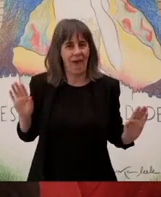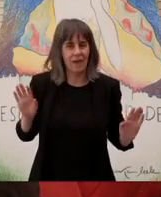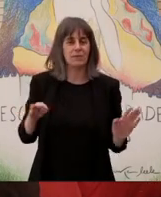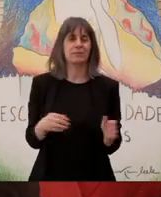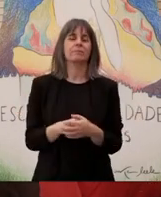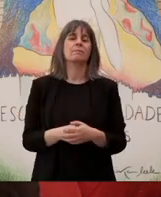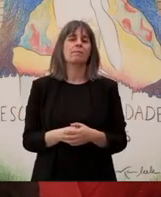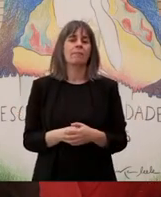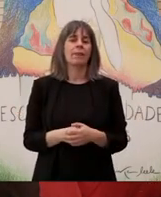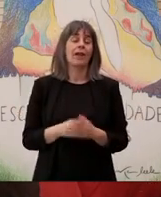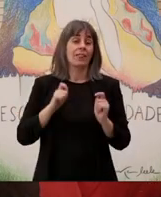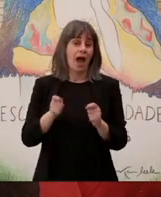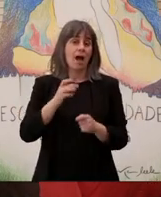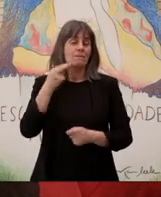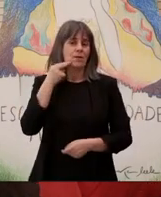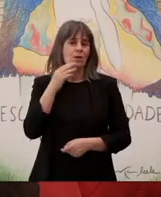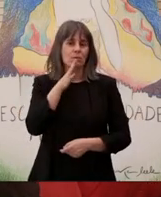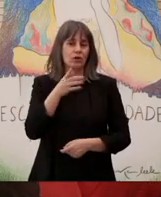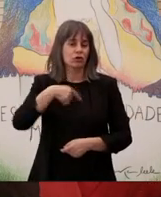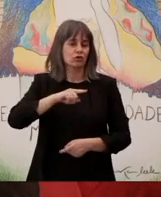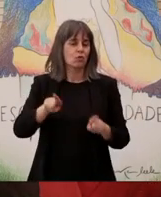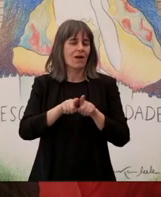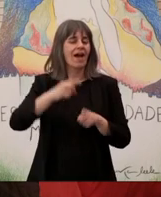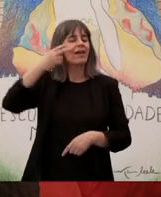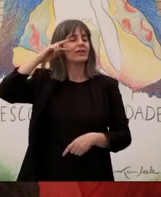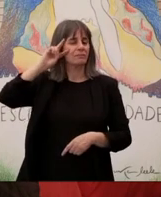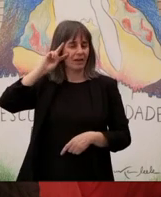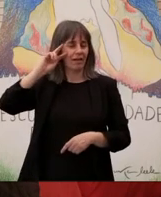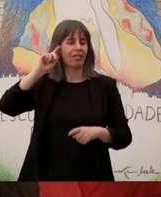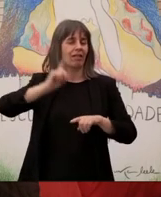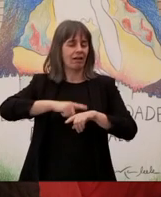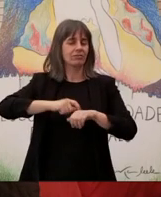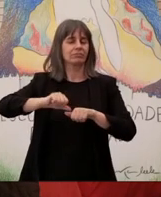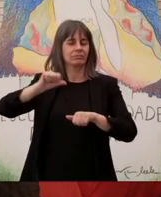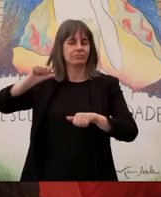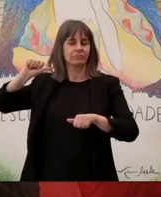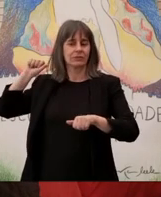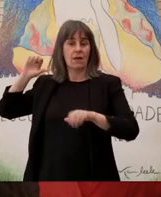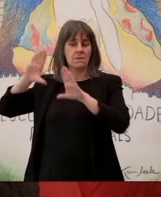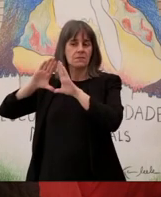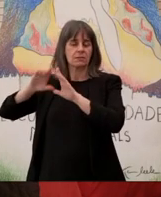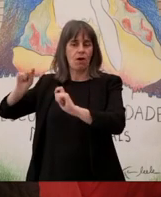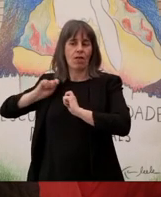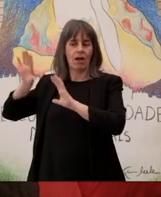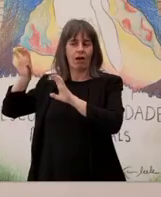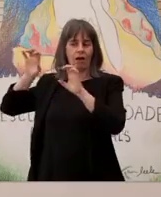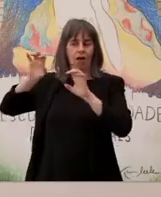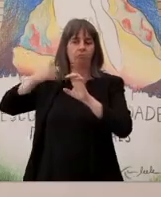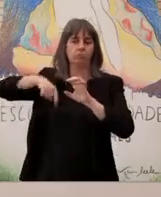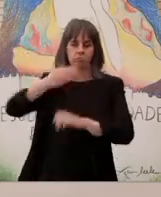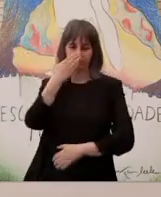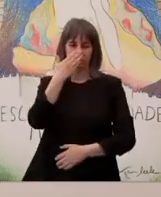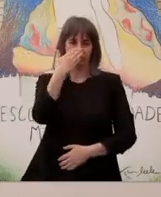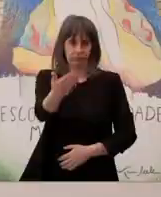porque como te hemos oponsodo paso de tempo y desde feminismo aprendimos moito pues o decimos y ya está